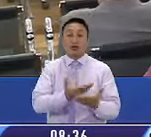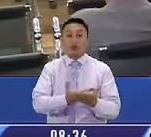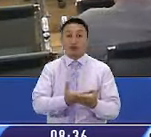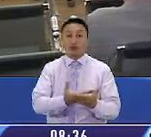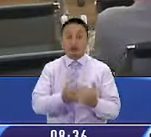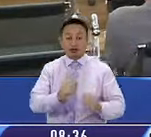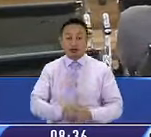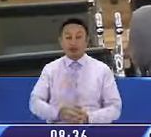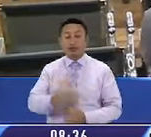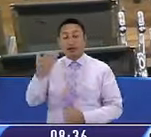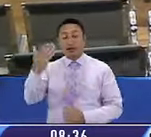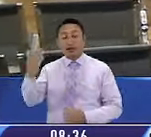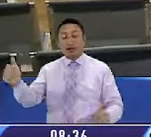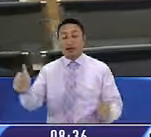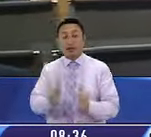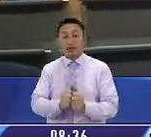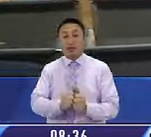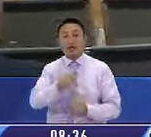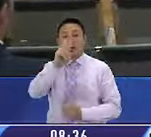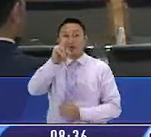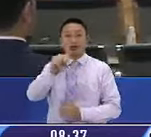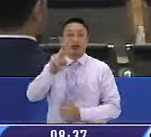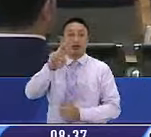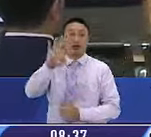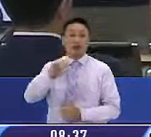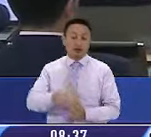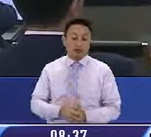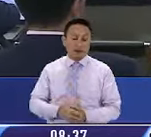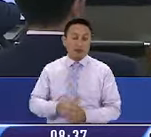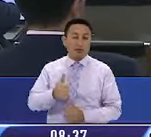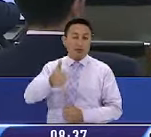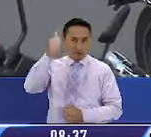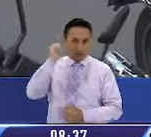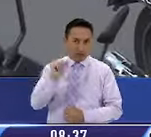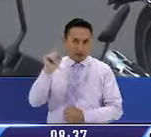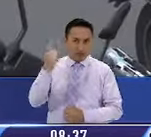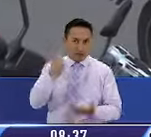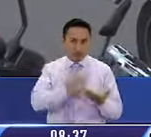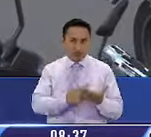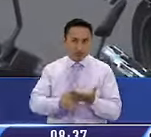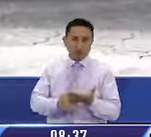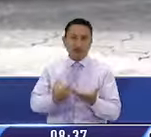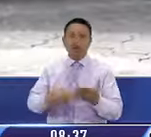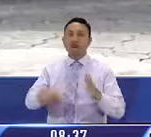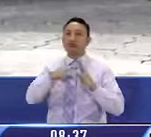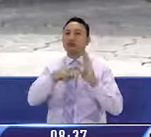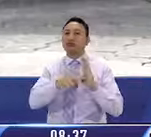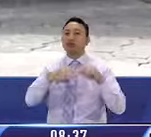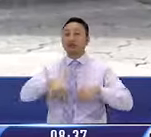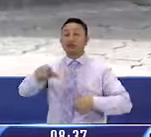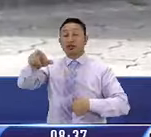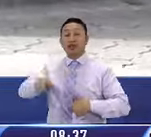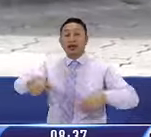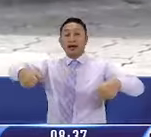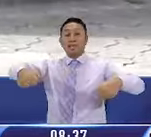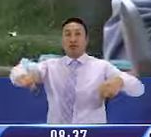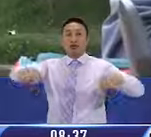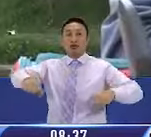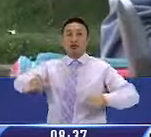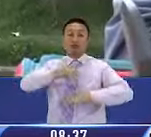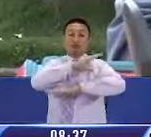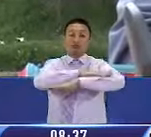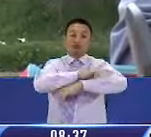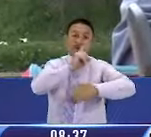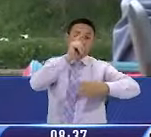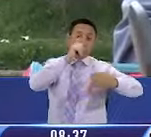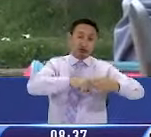propuesta del alcalde en 2024. Este martes se trató en primer debate. La normativa busca que los motociclistas se inscriban en un registro